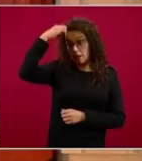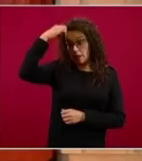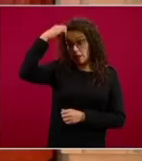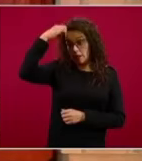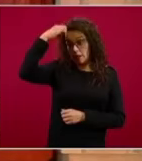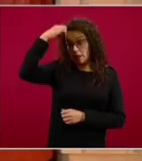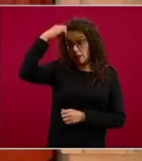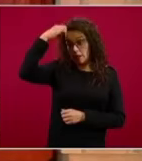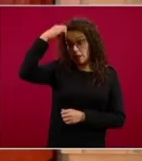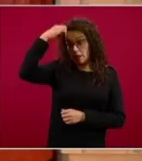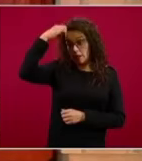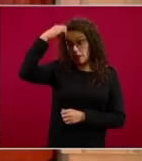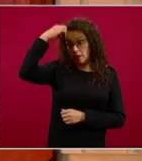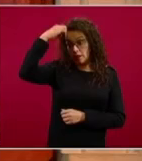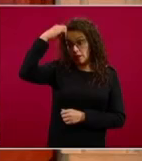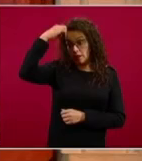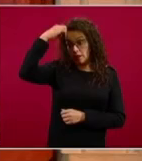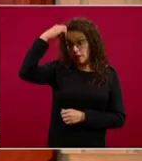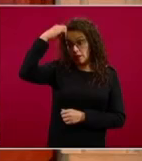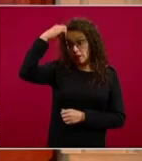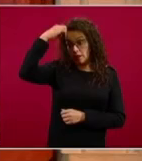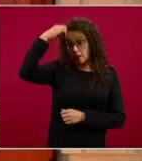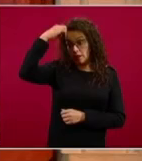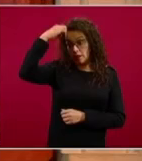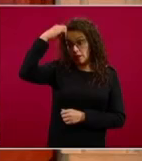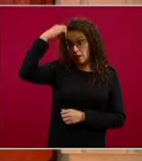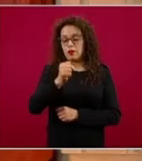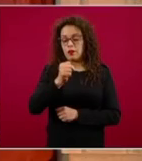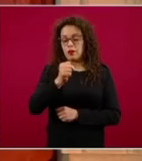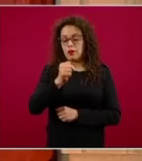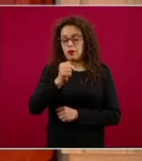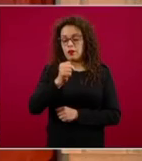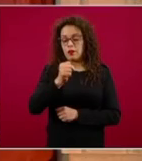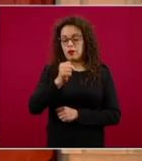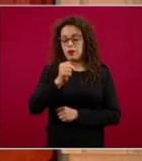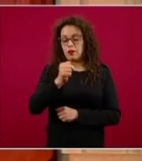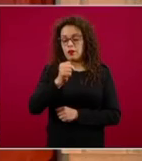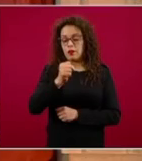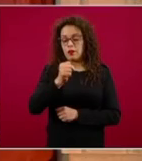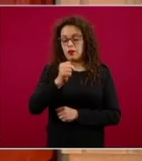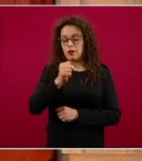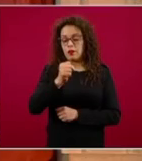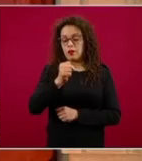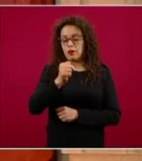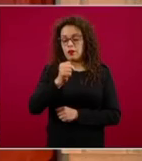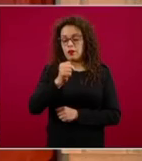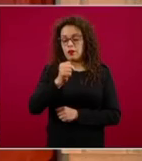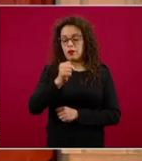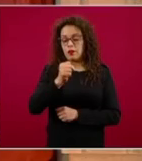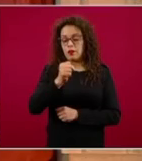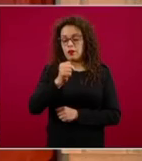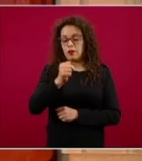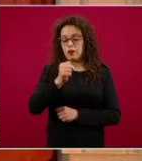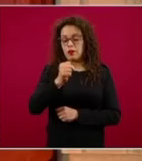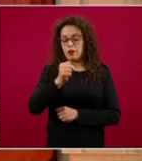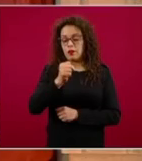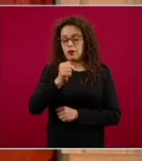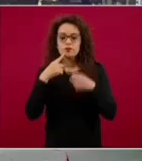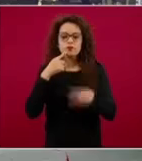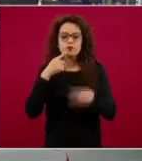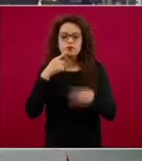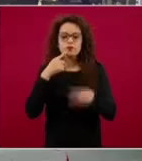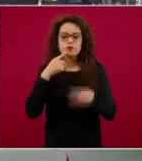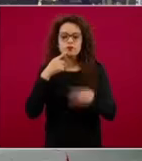Secretaría de Salud Federal, se compartió, se socializó con cada una de las entidades federativas, hubo diálogo, se